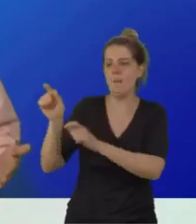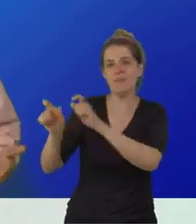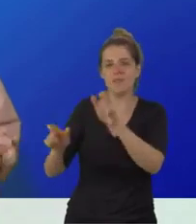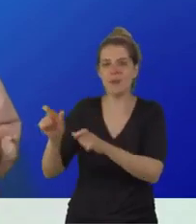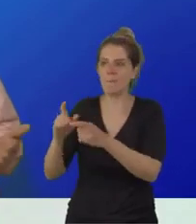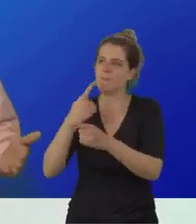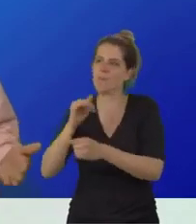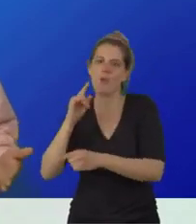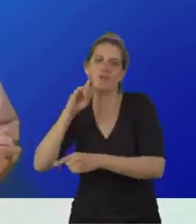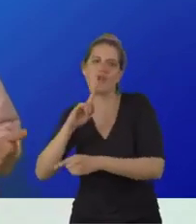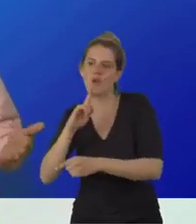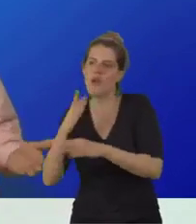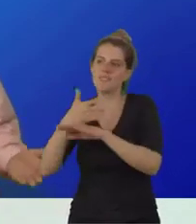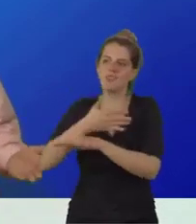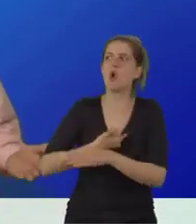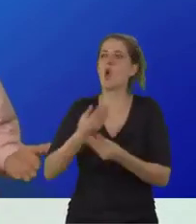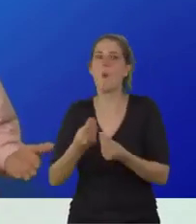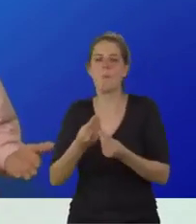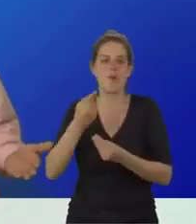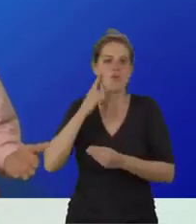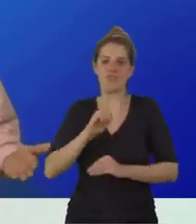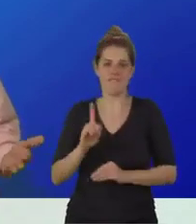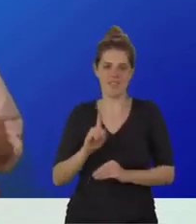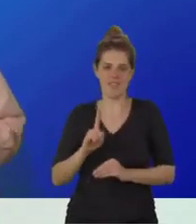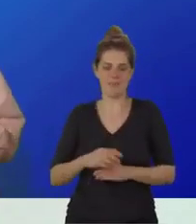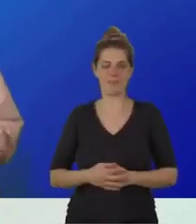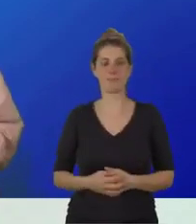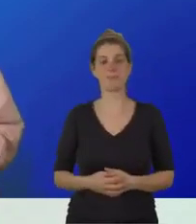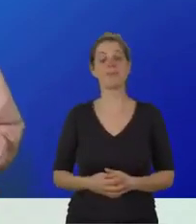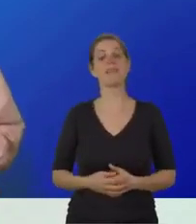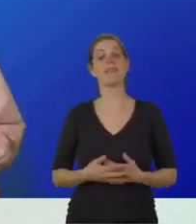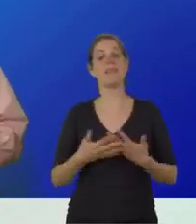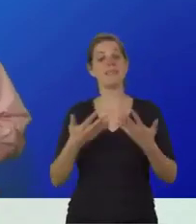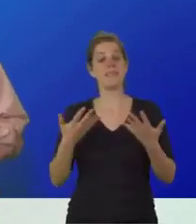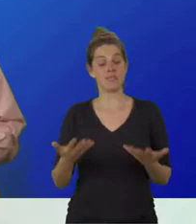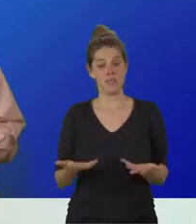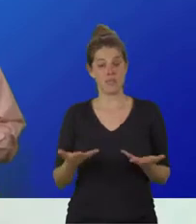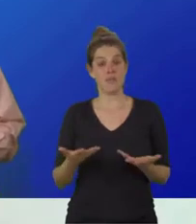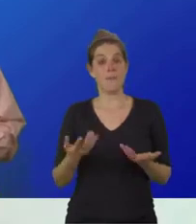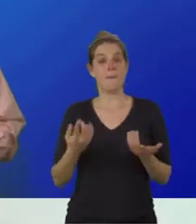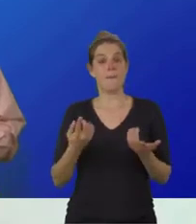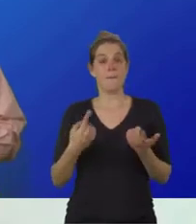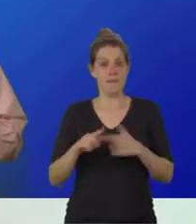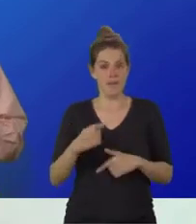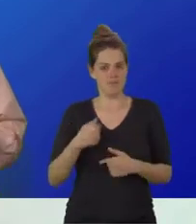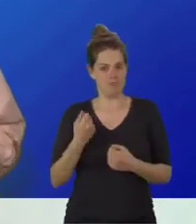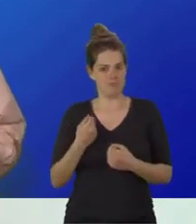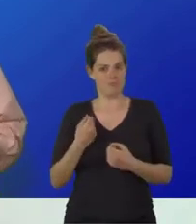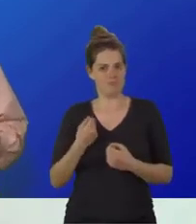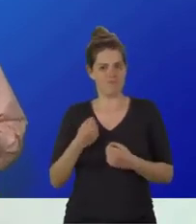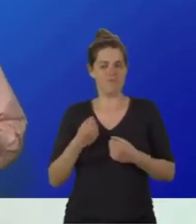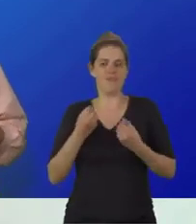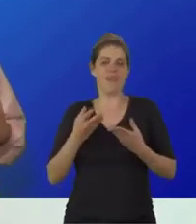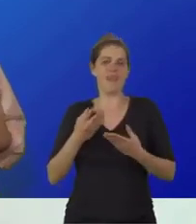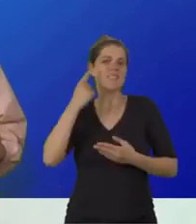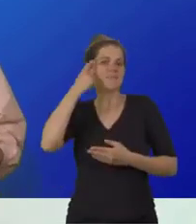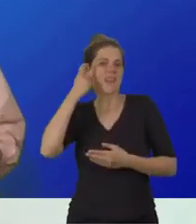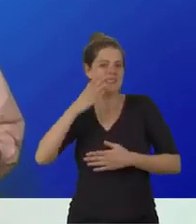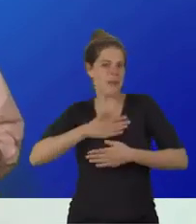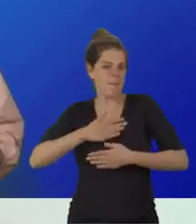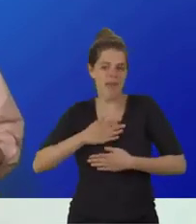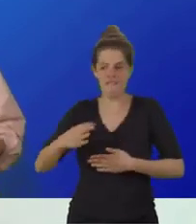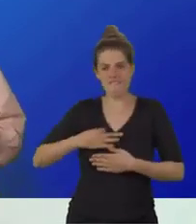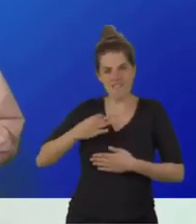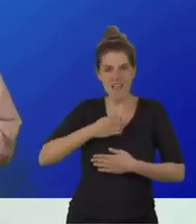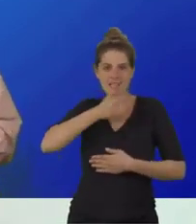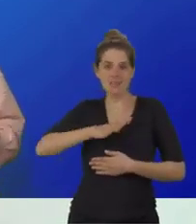determinadas personas en diferentes situaciones. Pero como les digo, yo creía que siempre, o que por mi historia